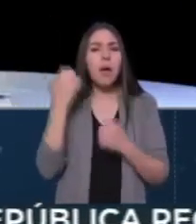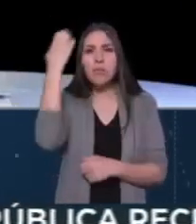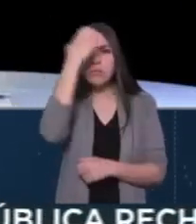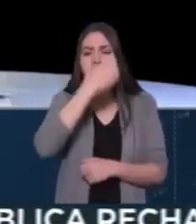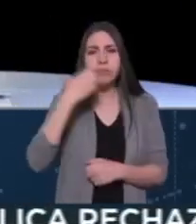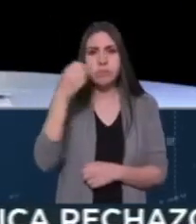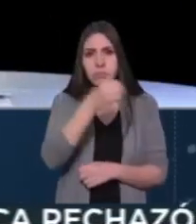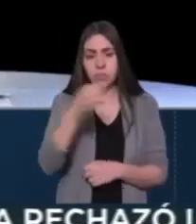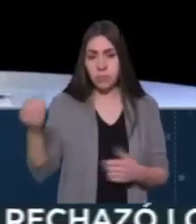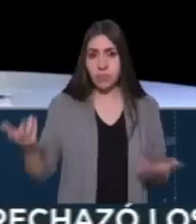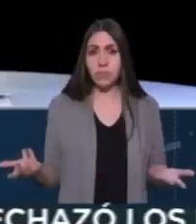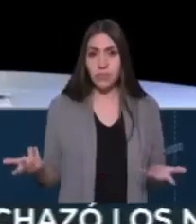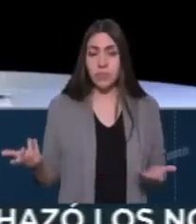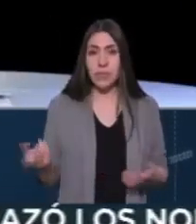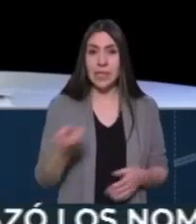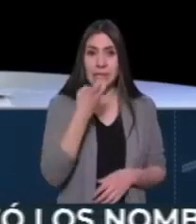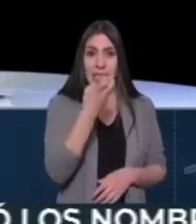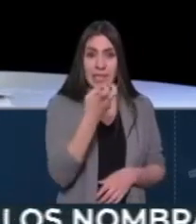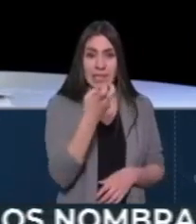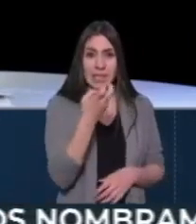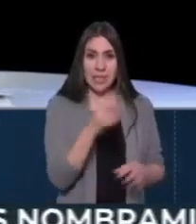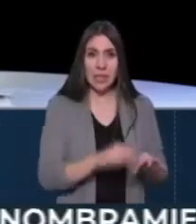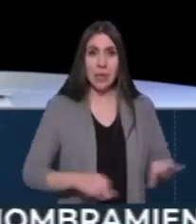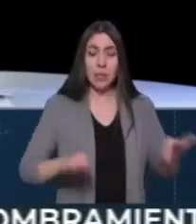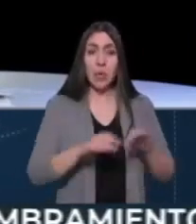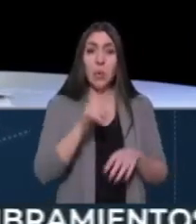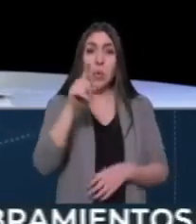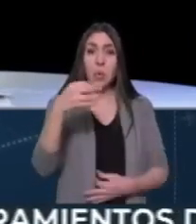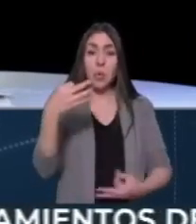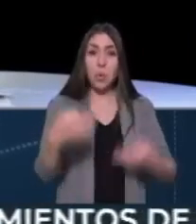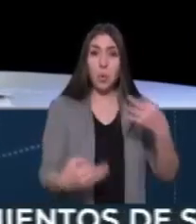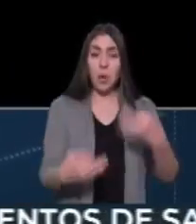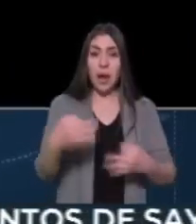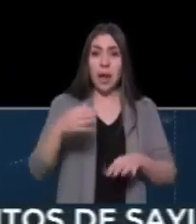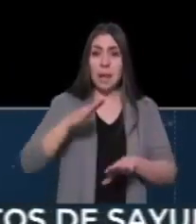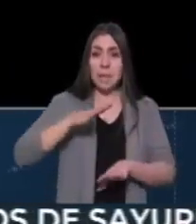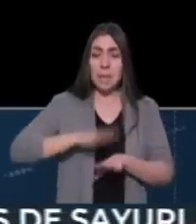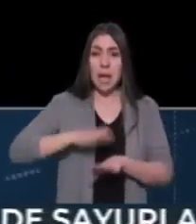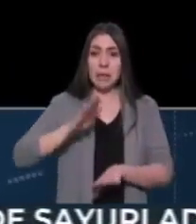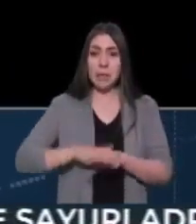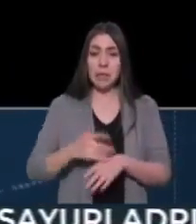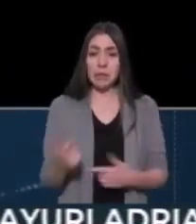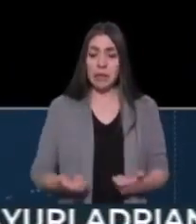no puede tener más recursos de los que su propio